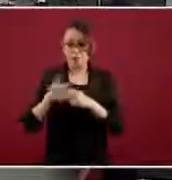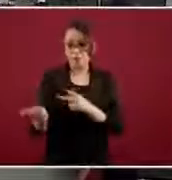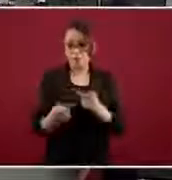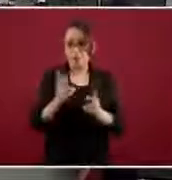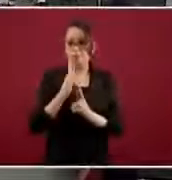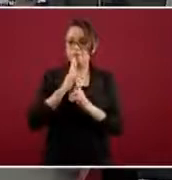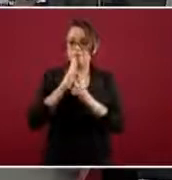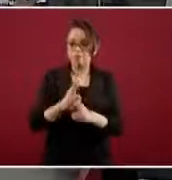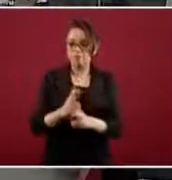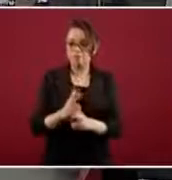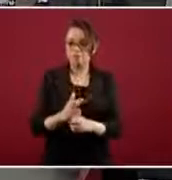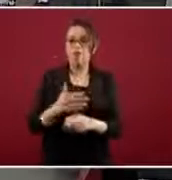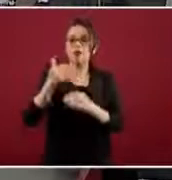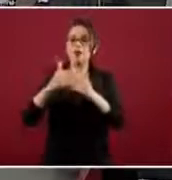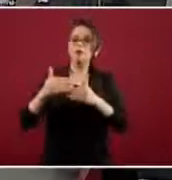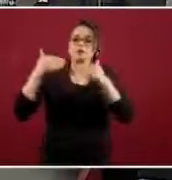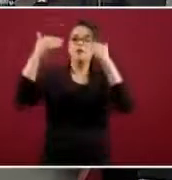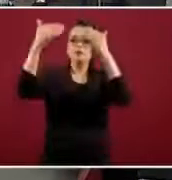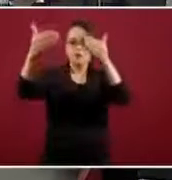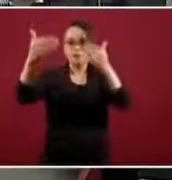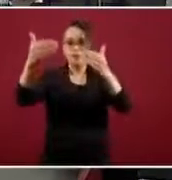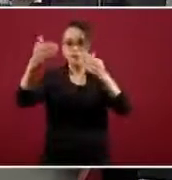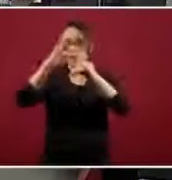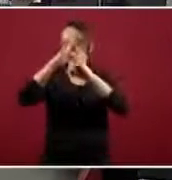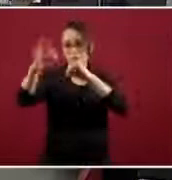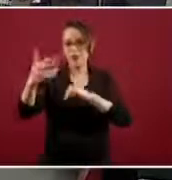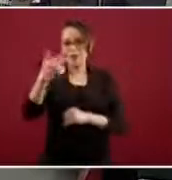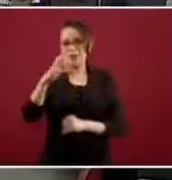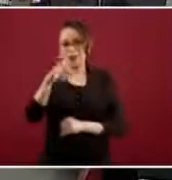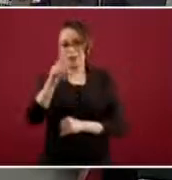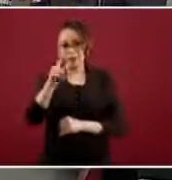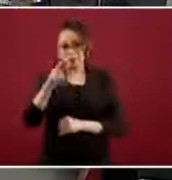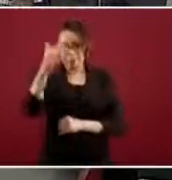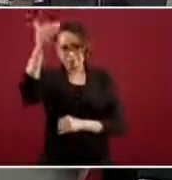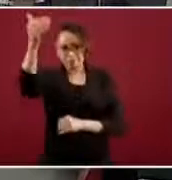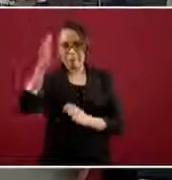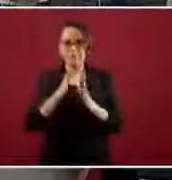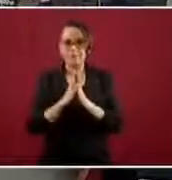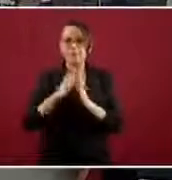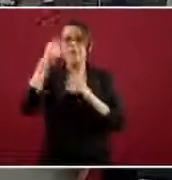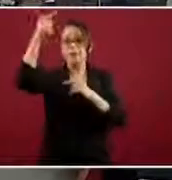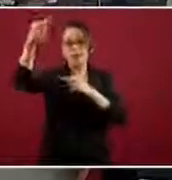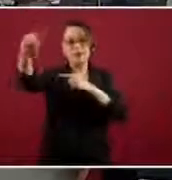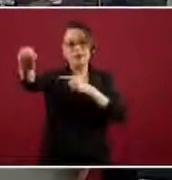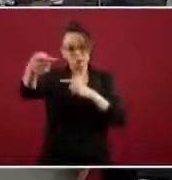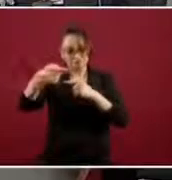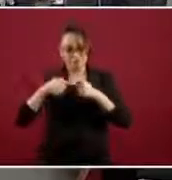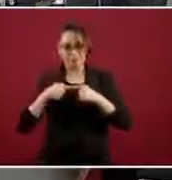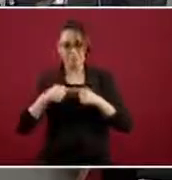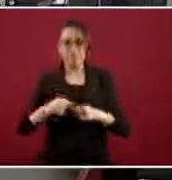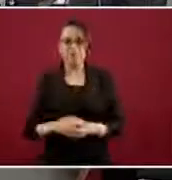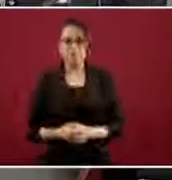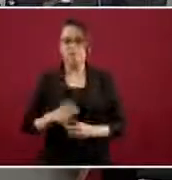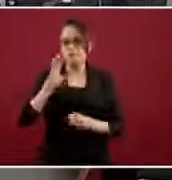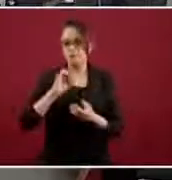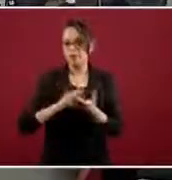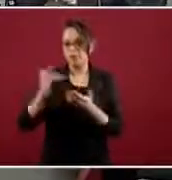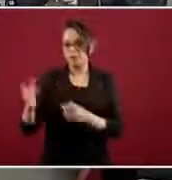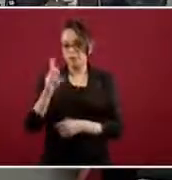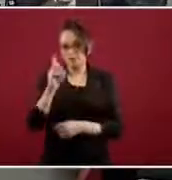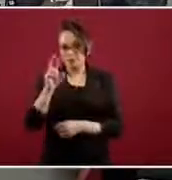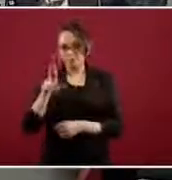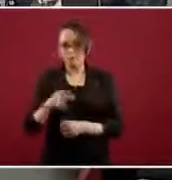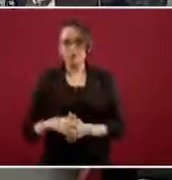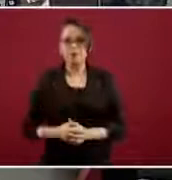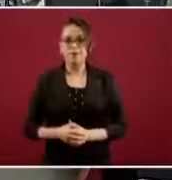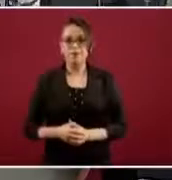atrás. Héctor, sí, ya habíamos dicho que empezábamos de atrás para adelante. Gracias, doctor.